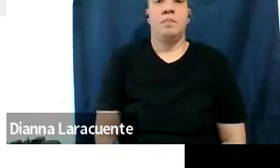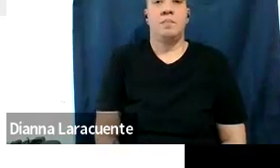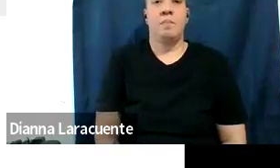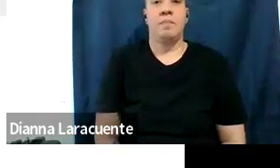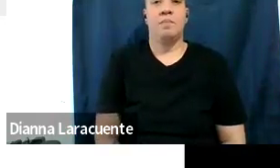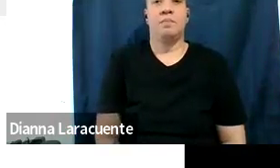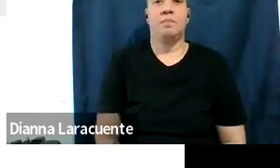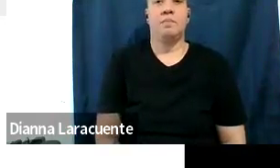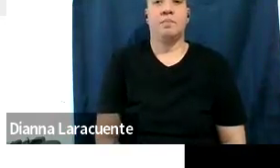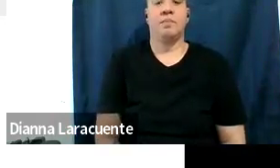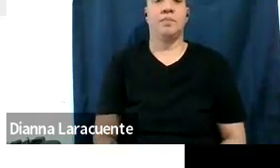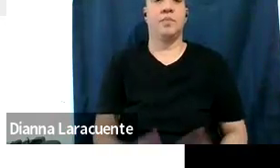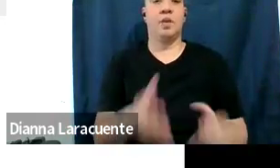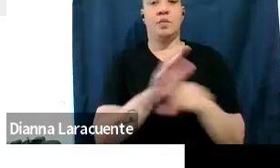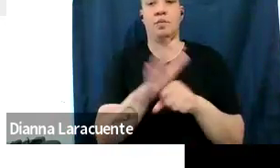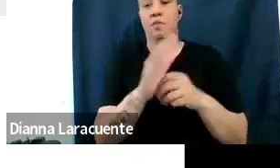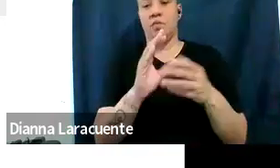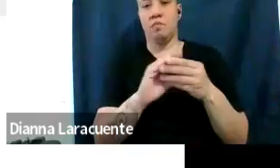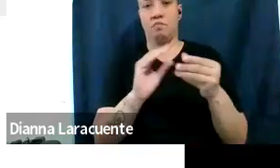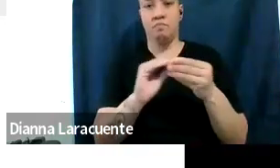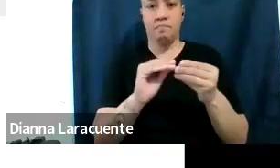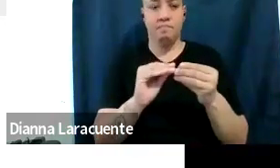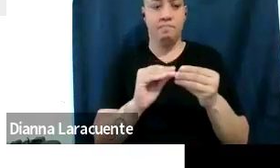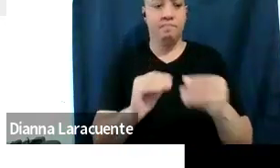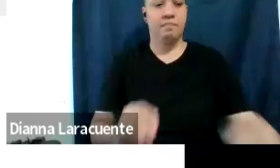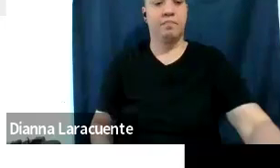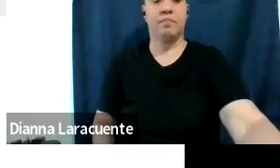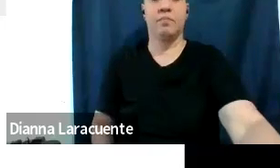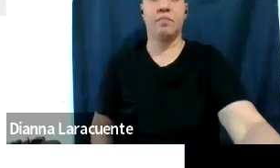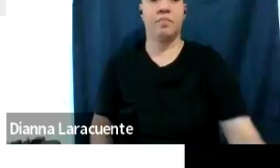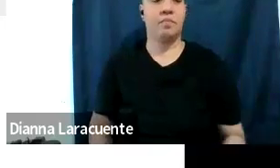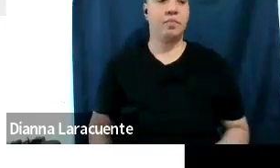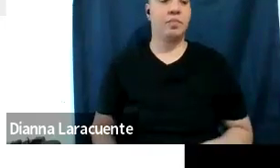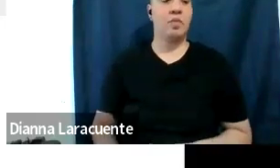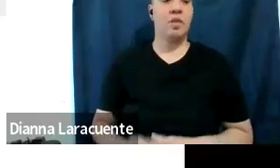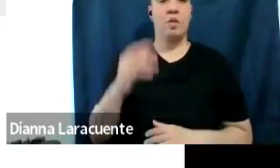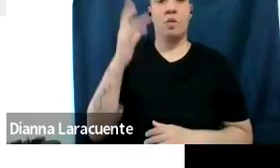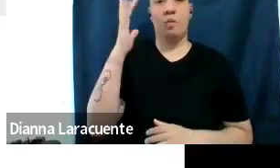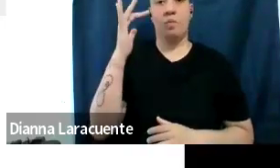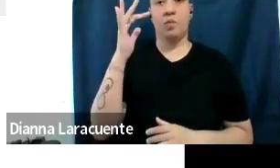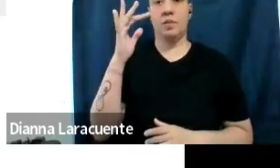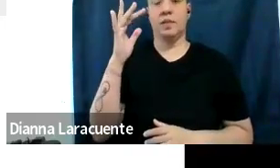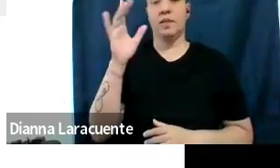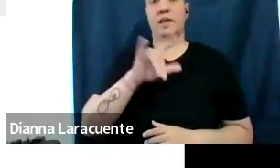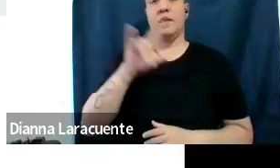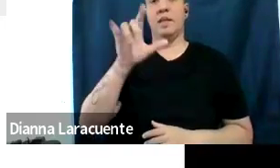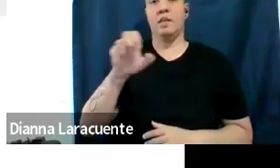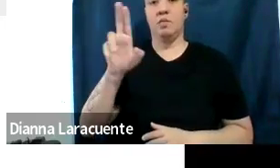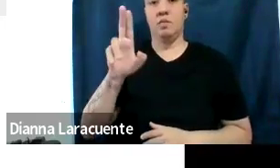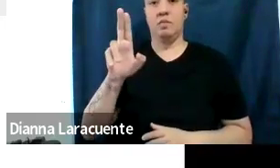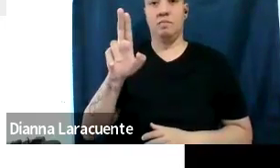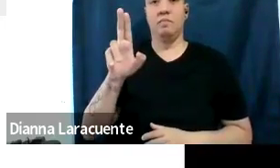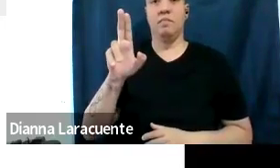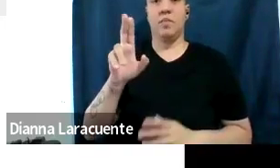Y no me da tiempo a contarles todo, porque cuando se va a Estados Unidos, él